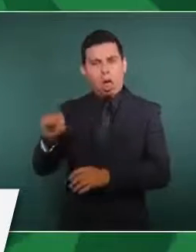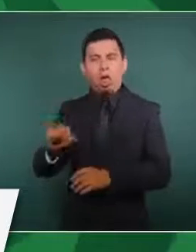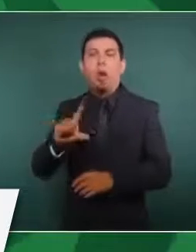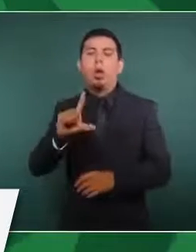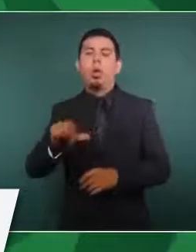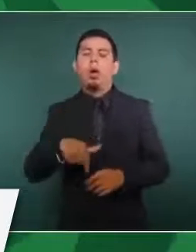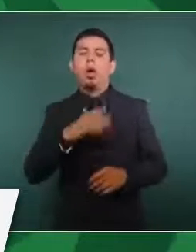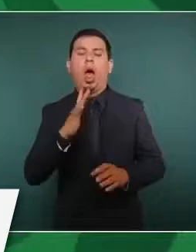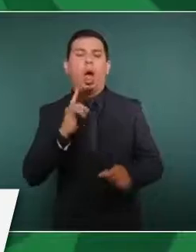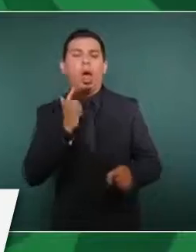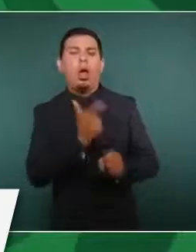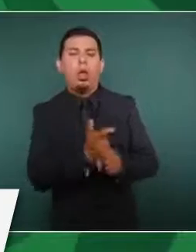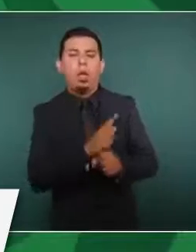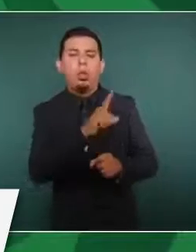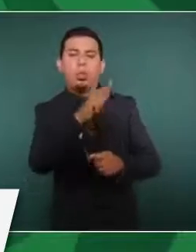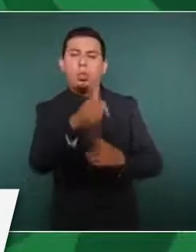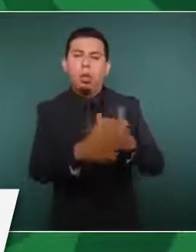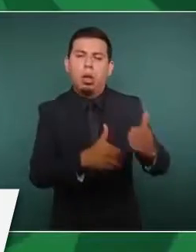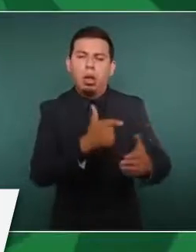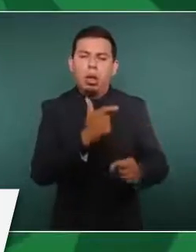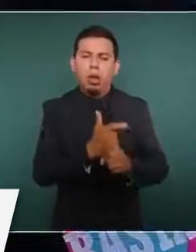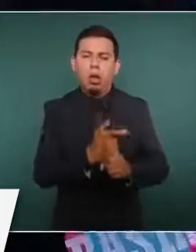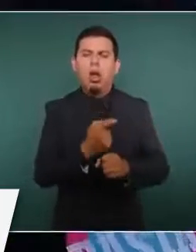también que